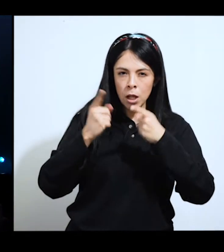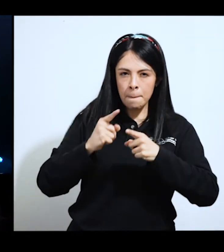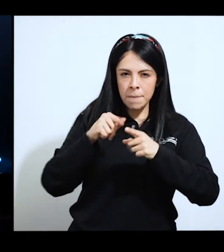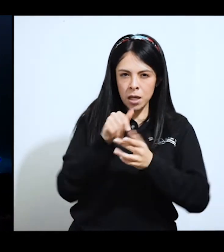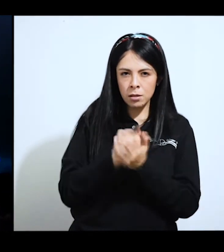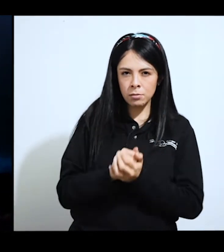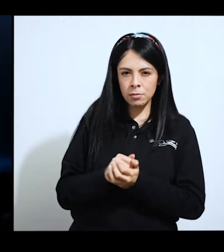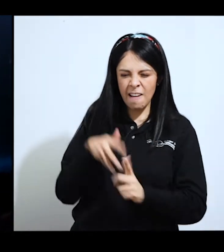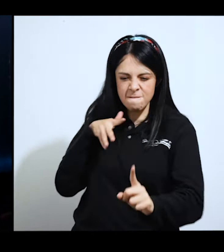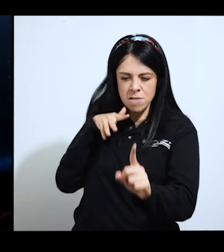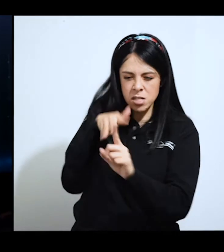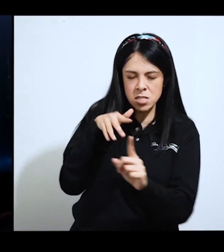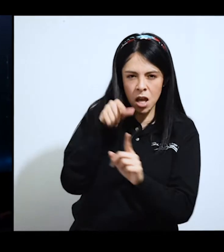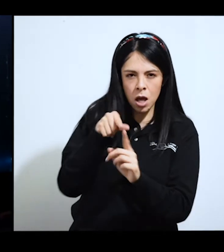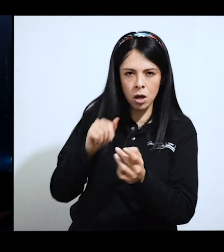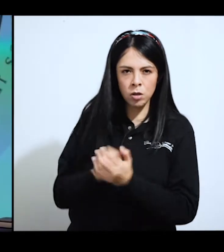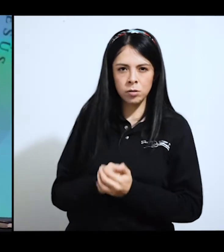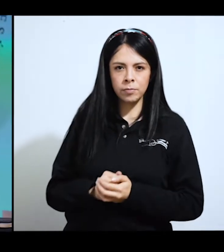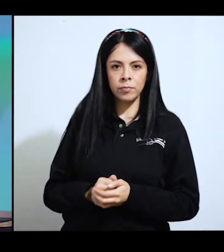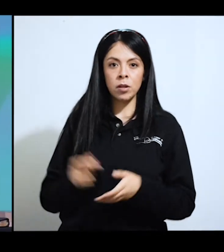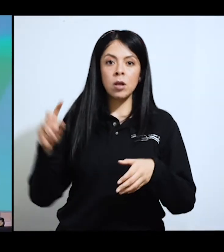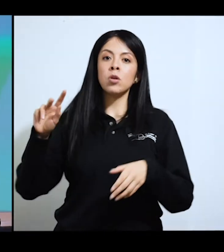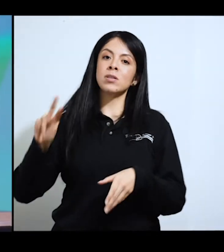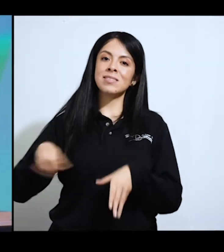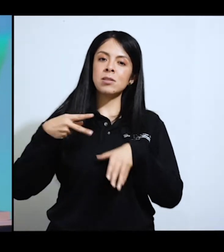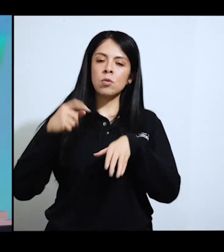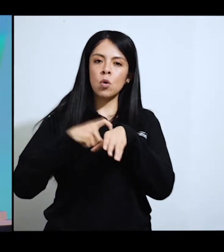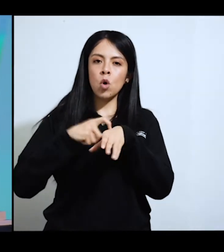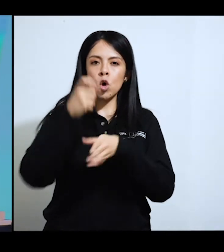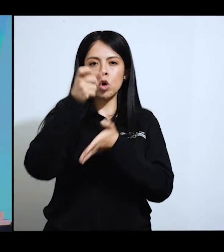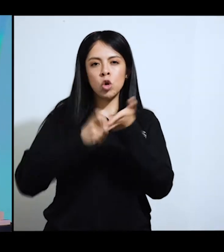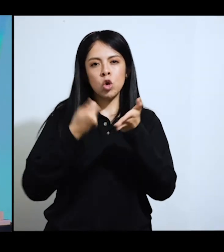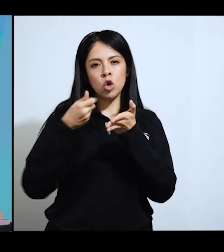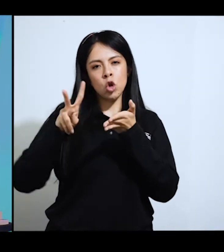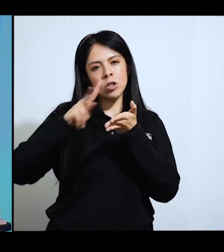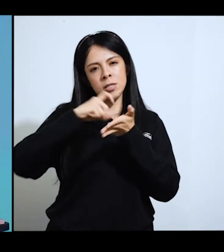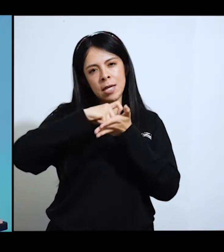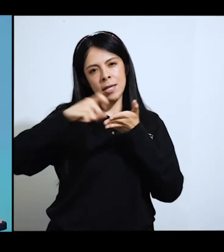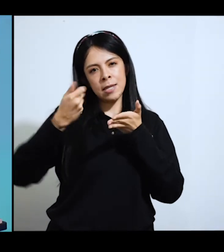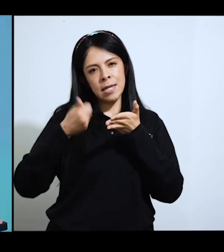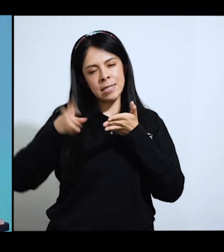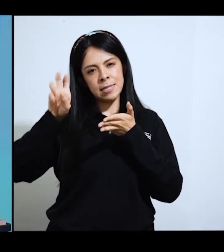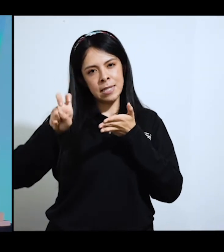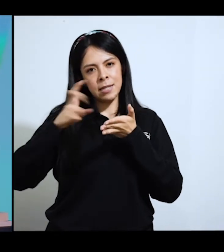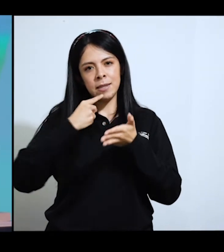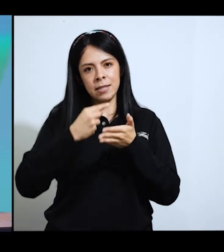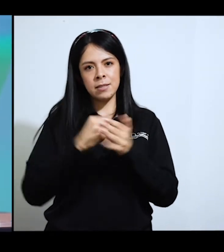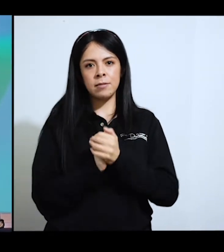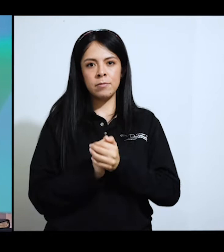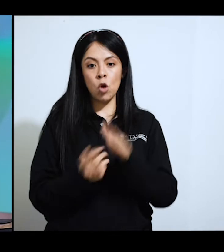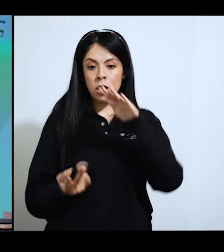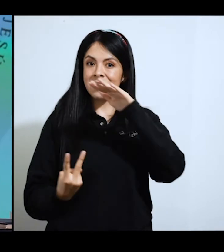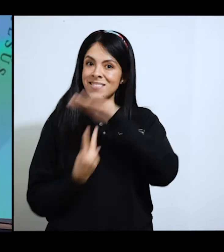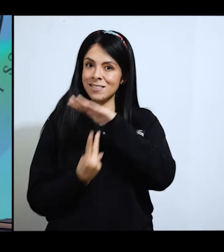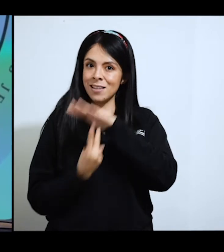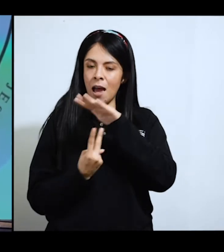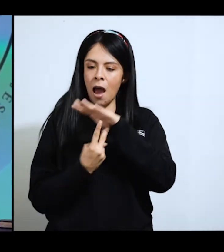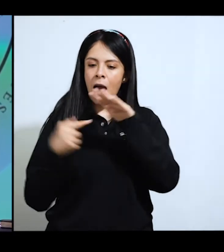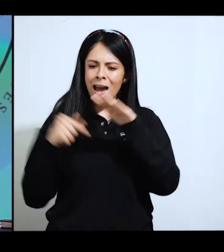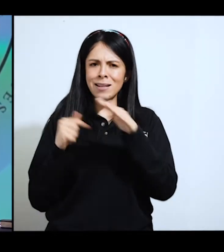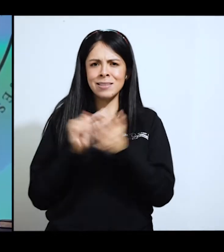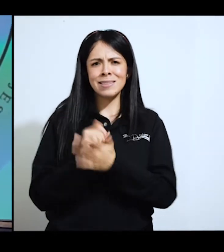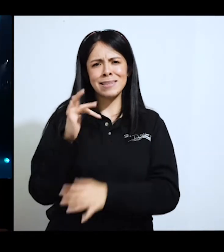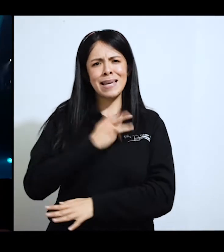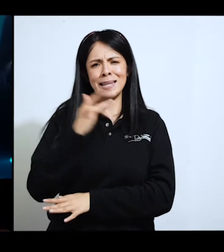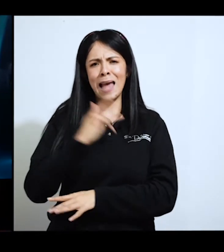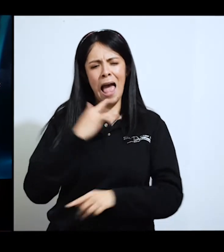fue zarandeado por el diablo. Y en 2 Corintios 12:17, Pablo dice